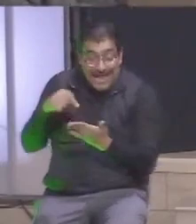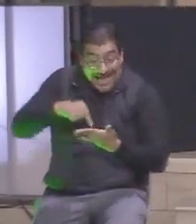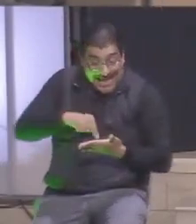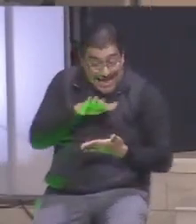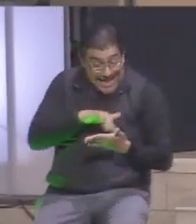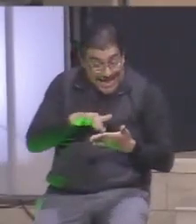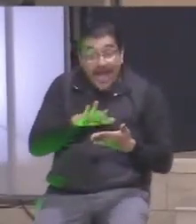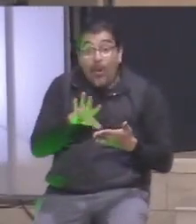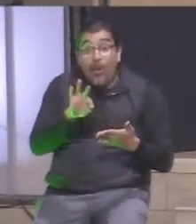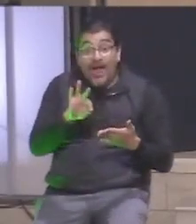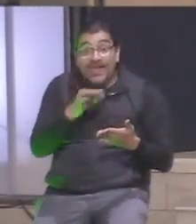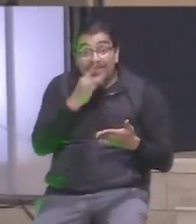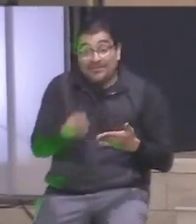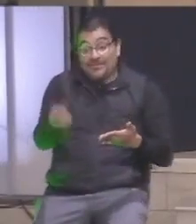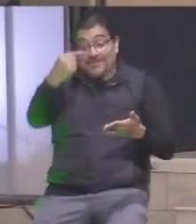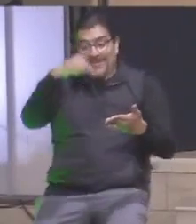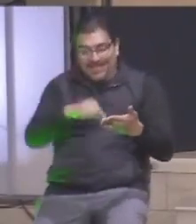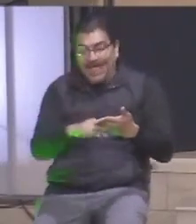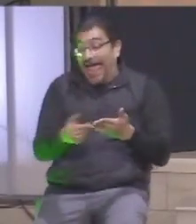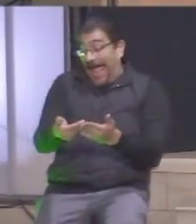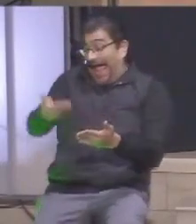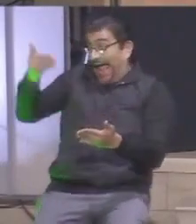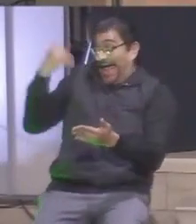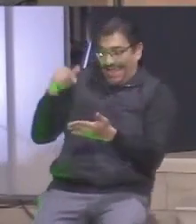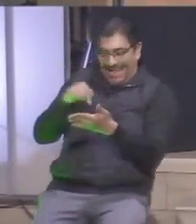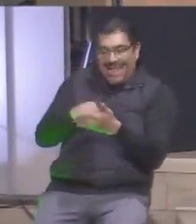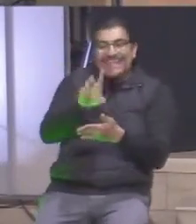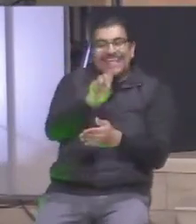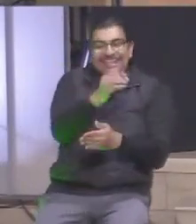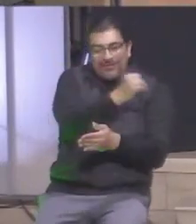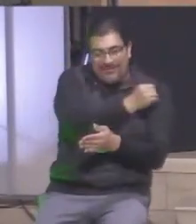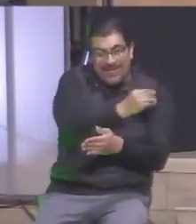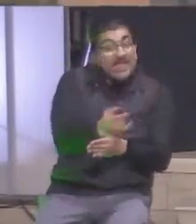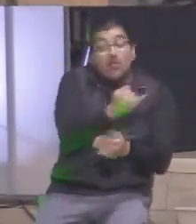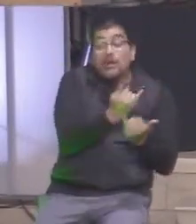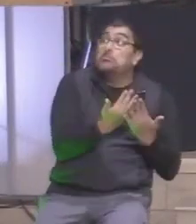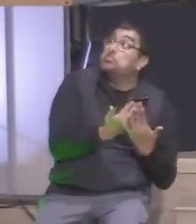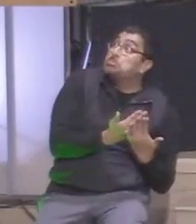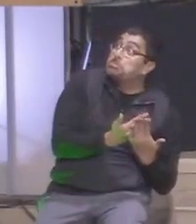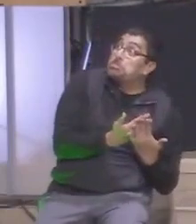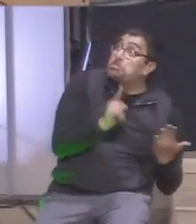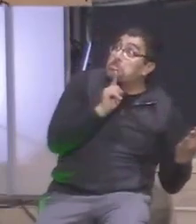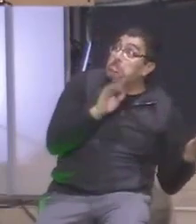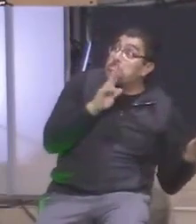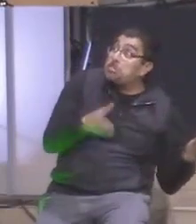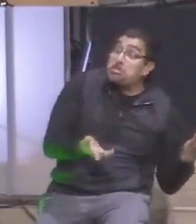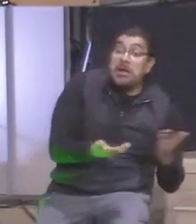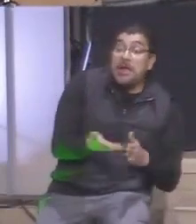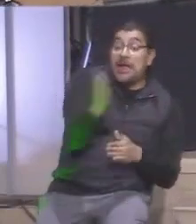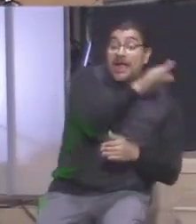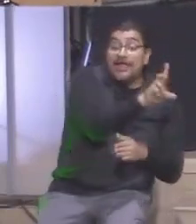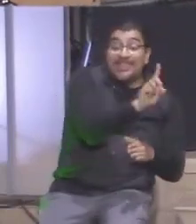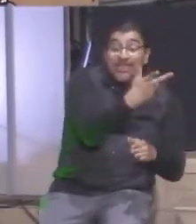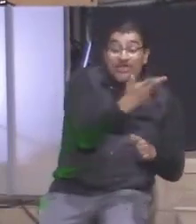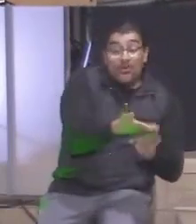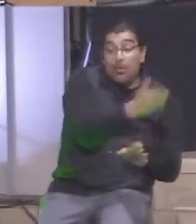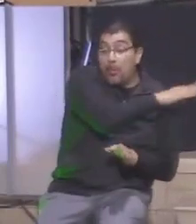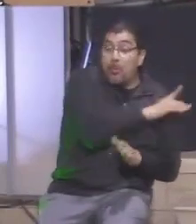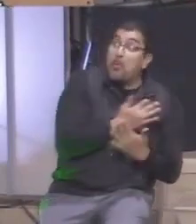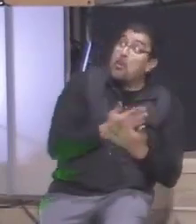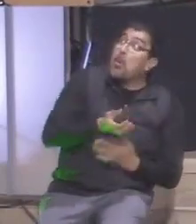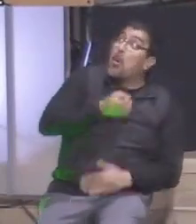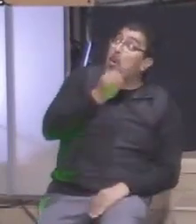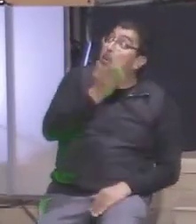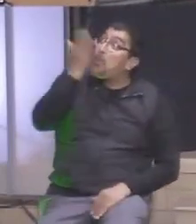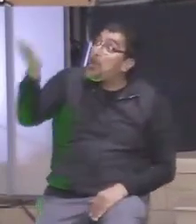40 en el versículo en el capítulo 39 se la pasa esperando y no pasa nada en el capítulo 38 se la pasa